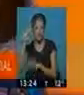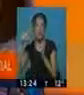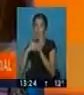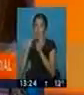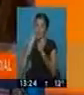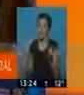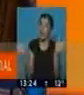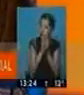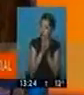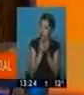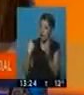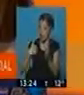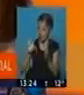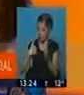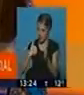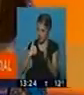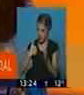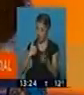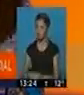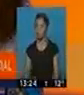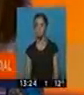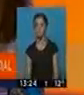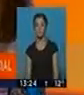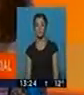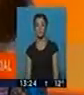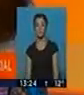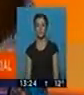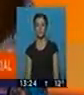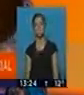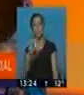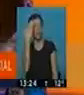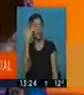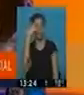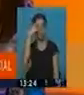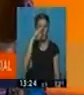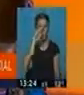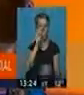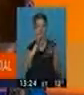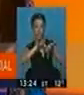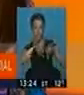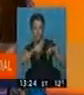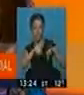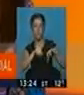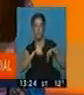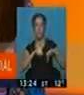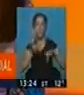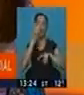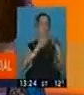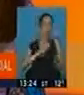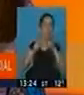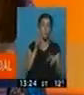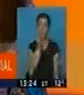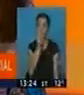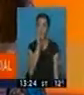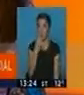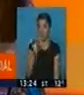Argentina. De hecho, cuando se desmarcaron Uruguay y Brasil o intentaron, hubo declaraciones porque